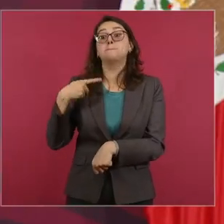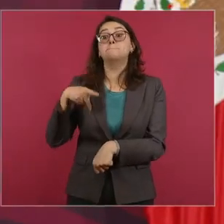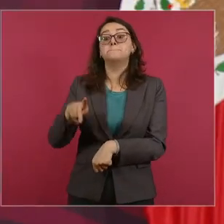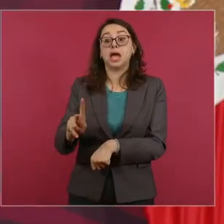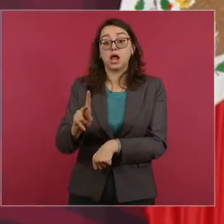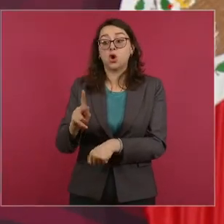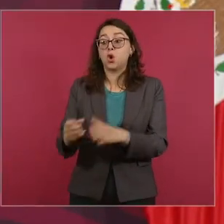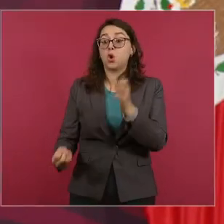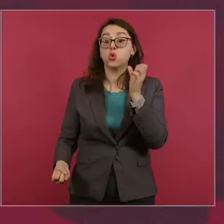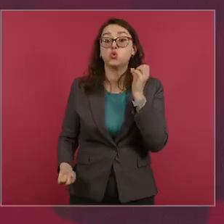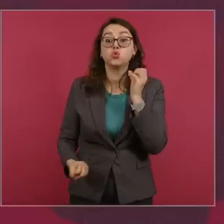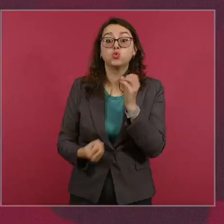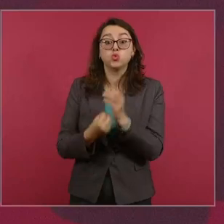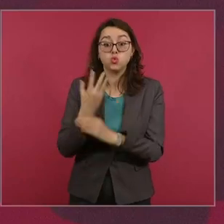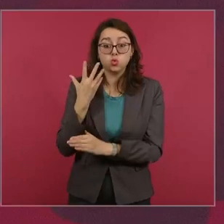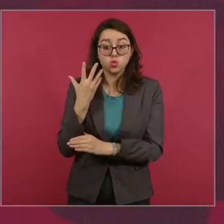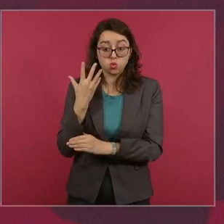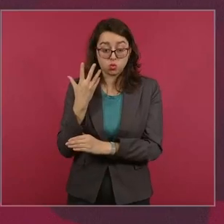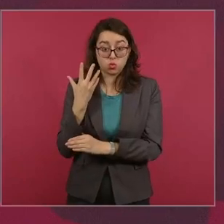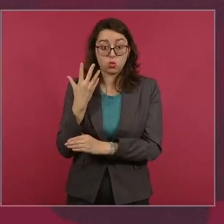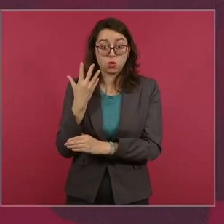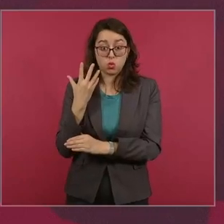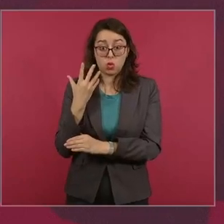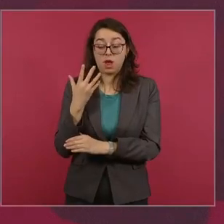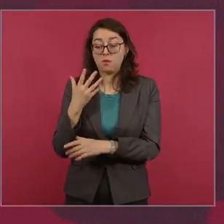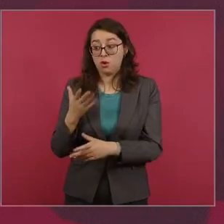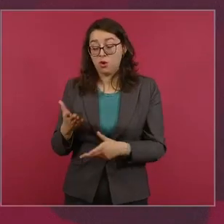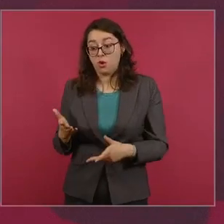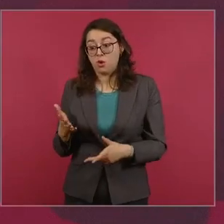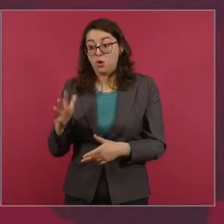transformación un nuevo paso